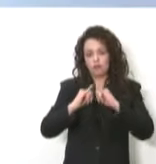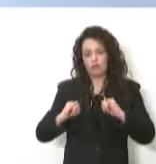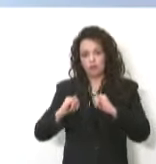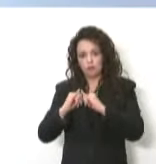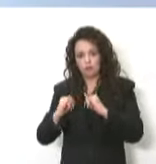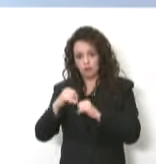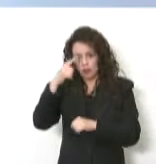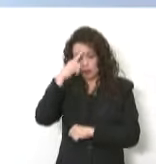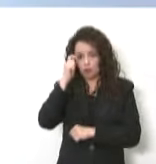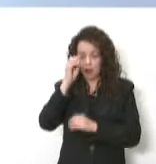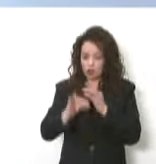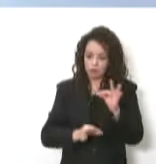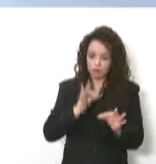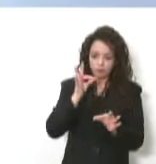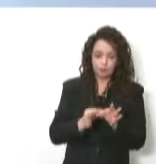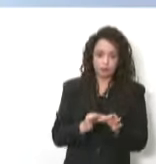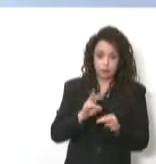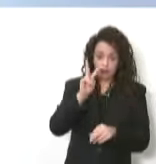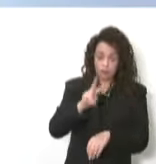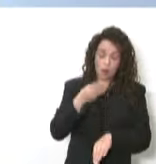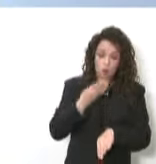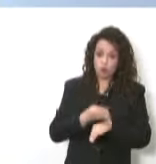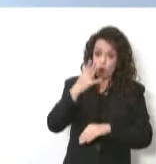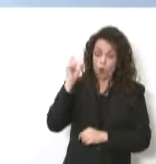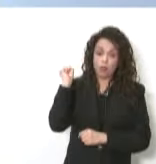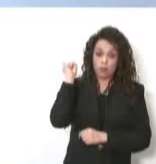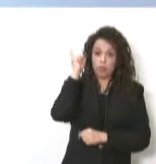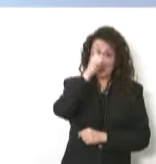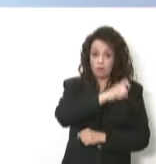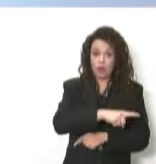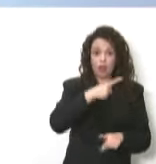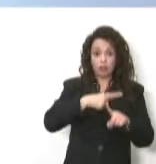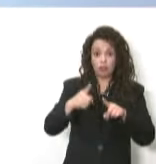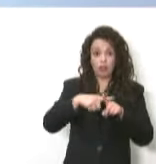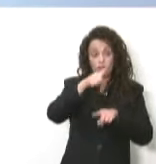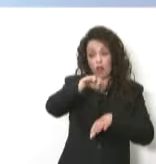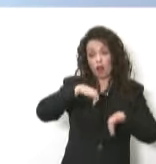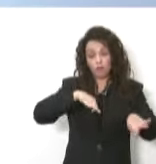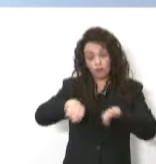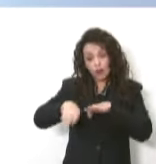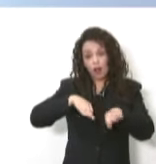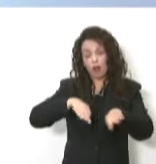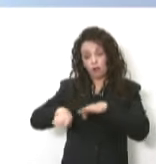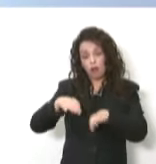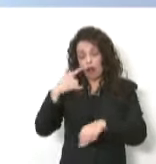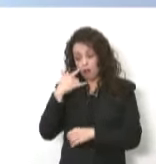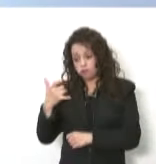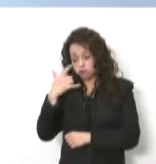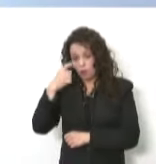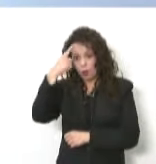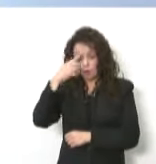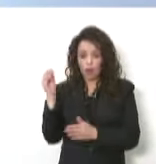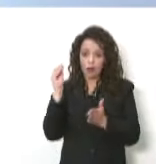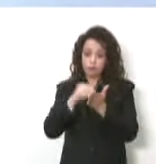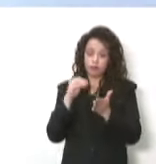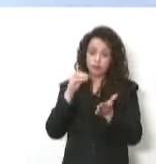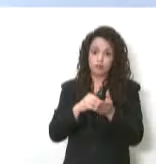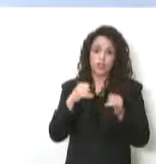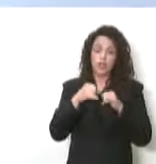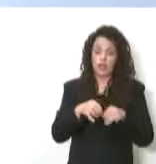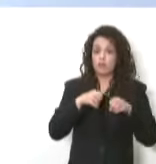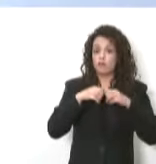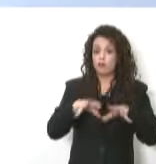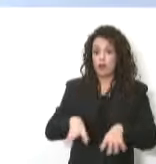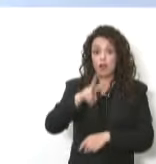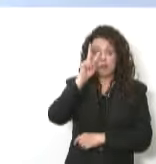muy, hay que decir, difíciles, amplios, vastos deberes de colocar una información que es cada vez, es